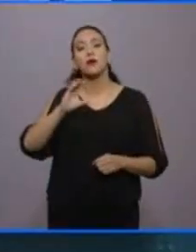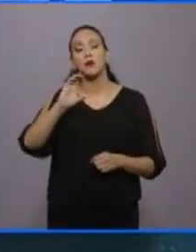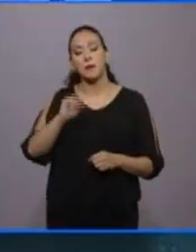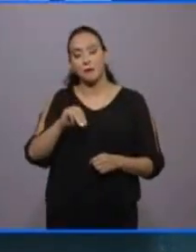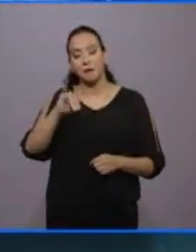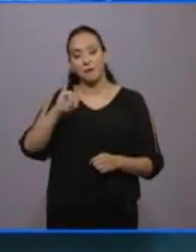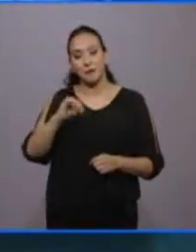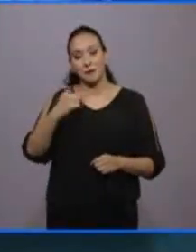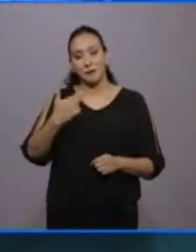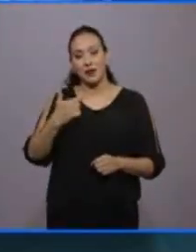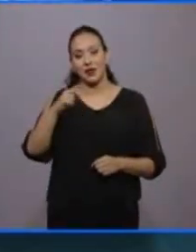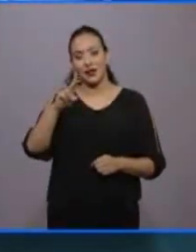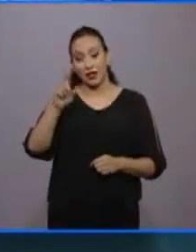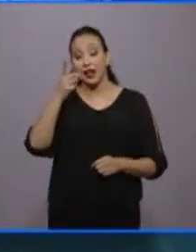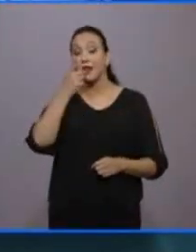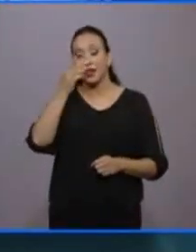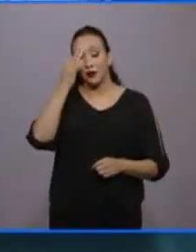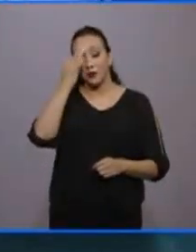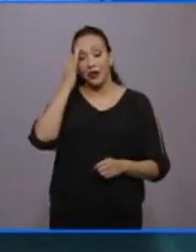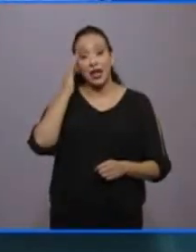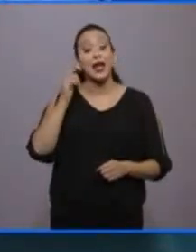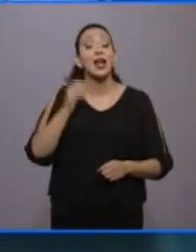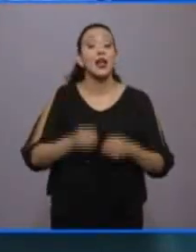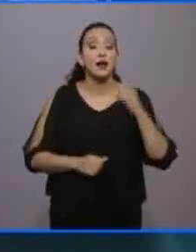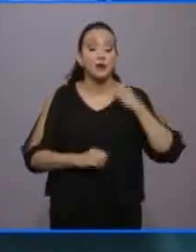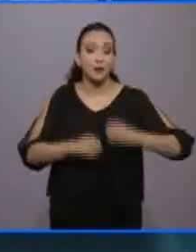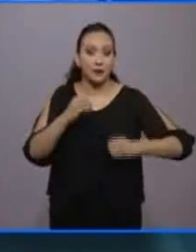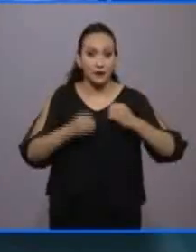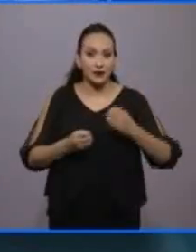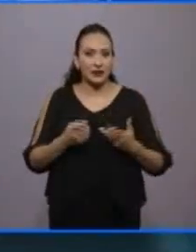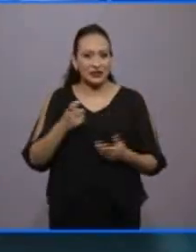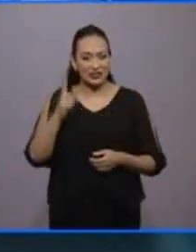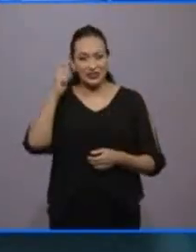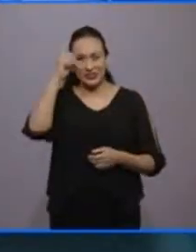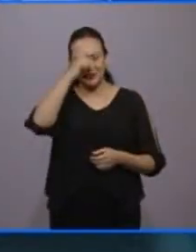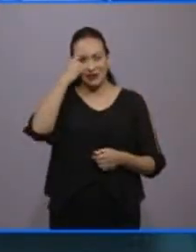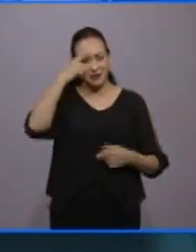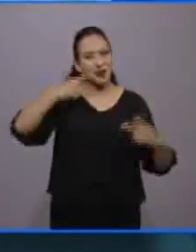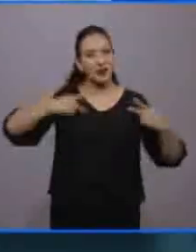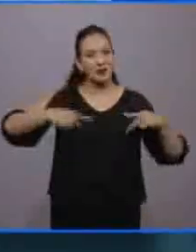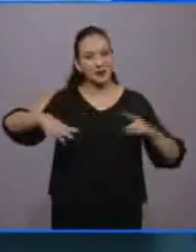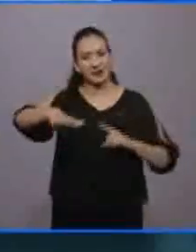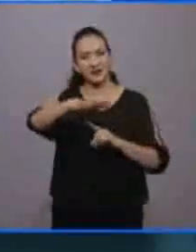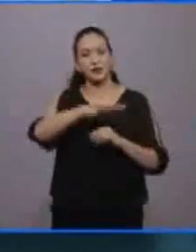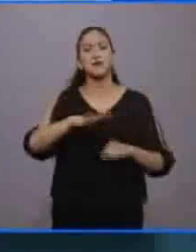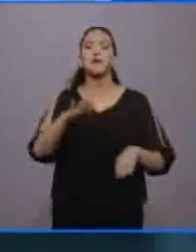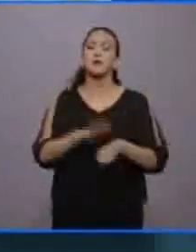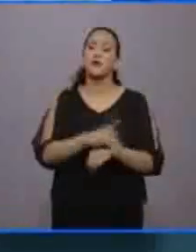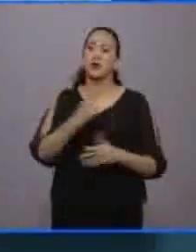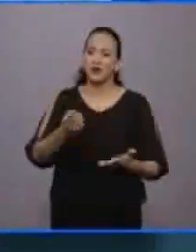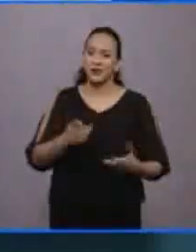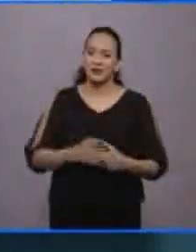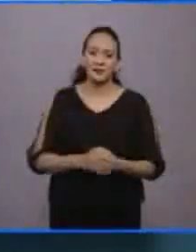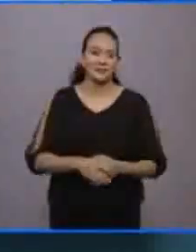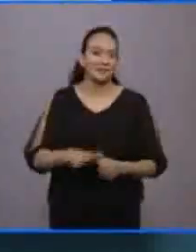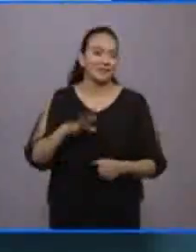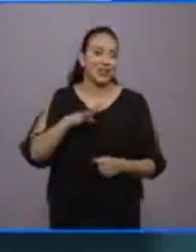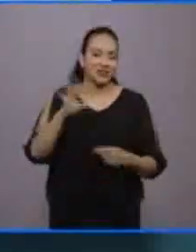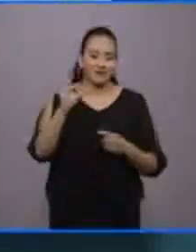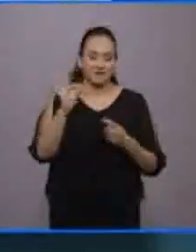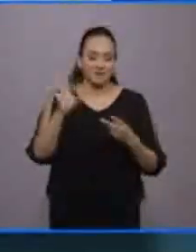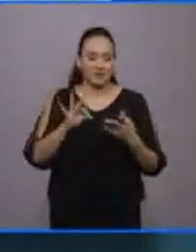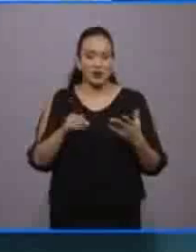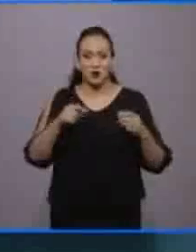Ayub, adelantó que la elección del Poder Judicial será complicada para la ciudadanía, debido a la gran cantidad de opciones que habrá en